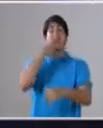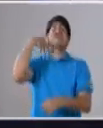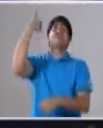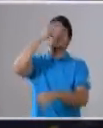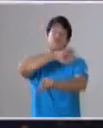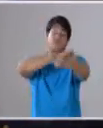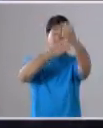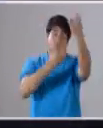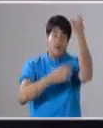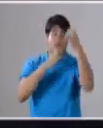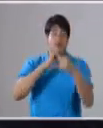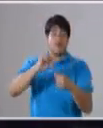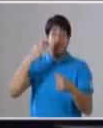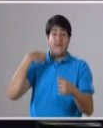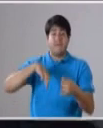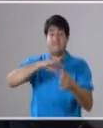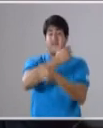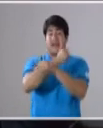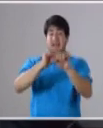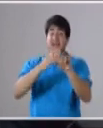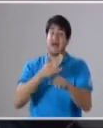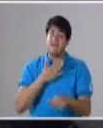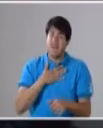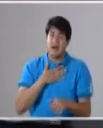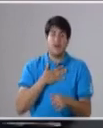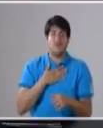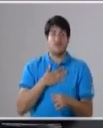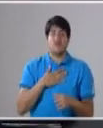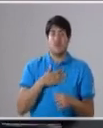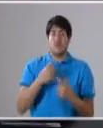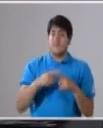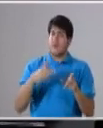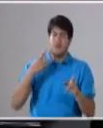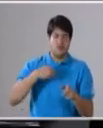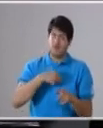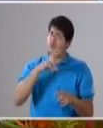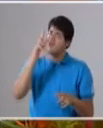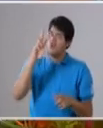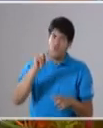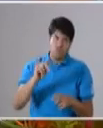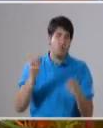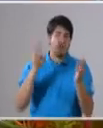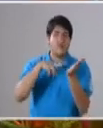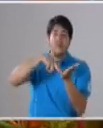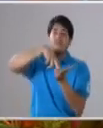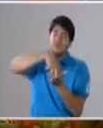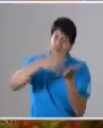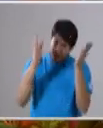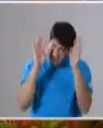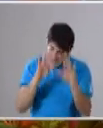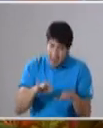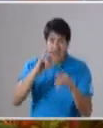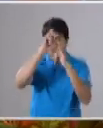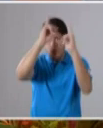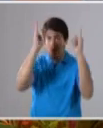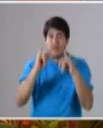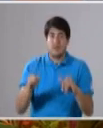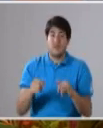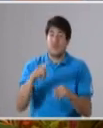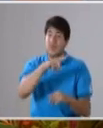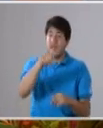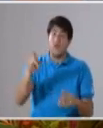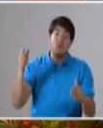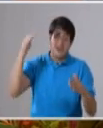si no nos quiere salvar, de todas maneras no nos vamos a postrar delante de la estatua. Y los metieron al horno de fuego 7 veces calentado. 7